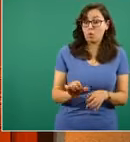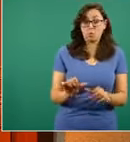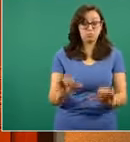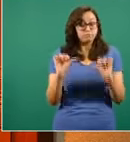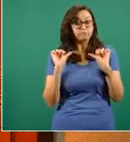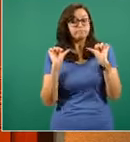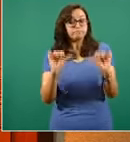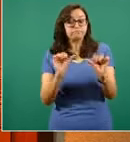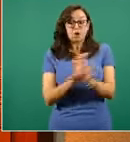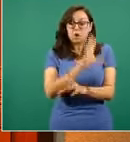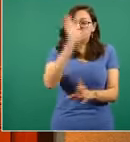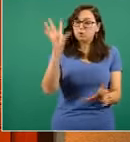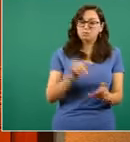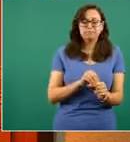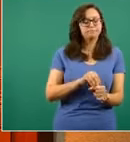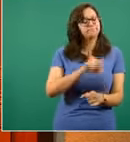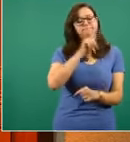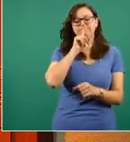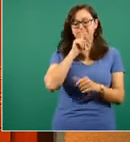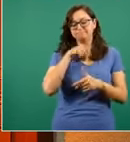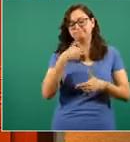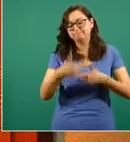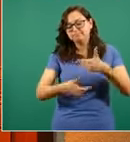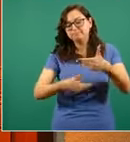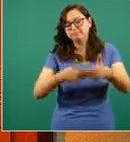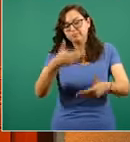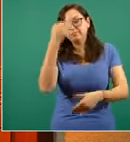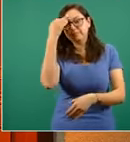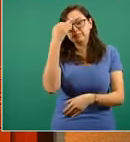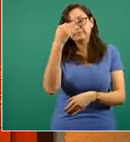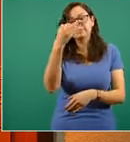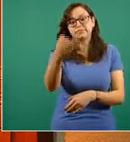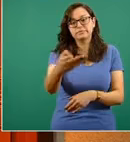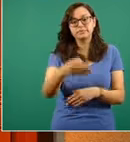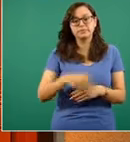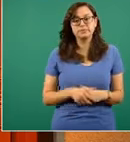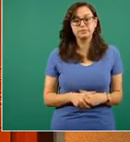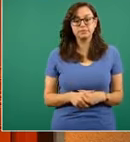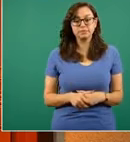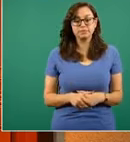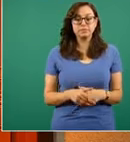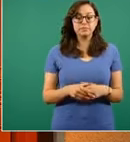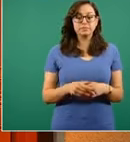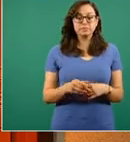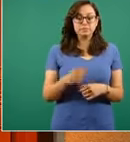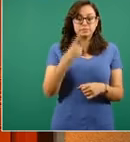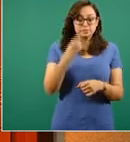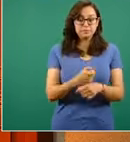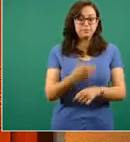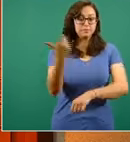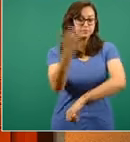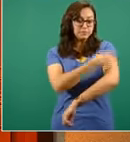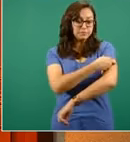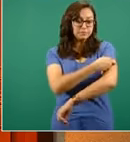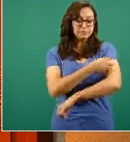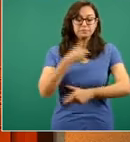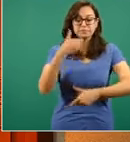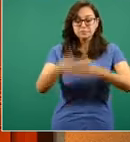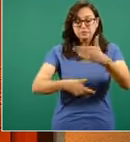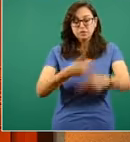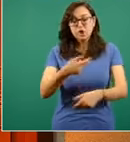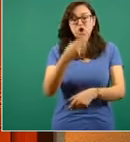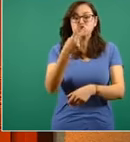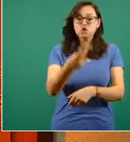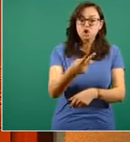la enfermedad en el momento de la aplicación de la vacuna. Para efectos de la primera dosis se requieren entre 2 y 3